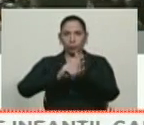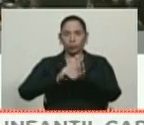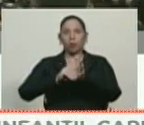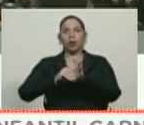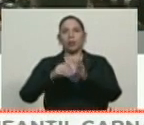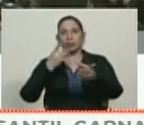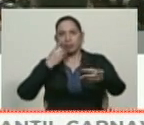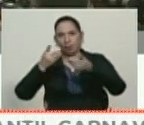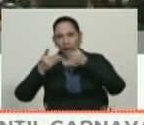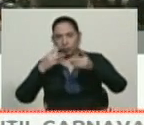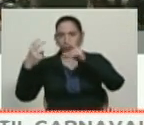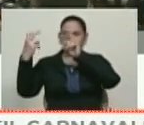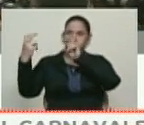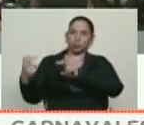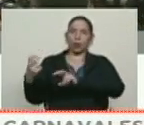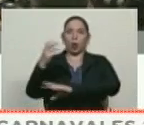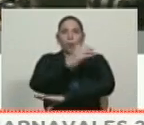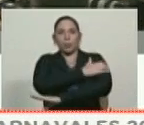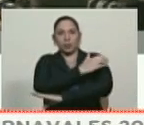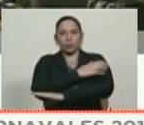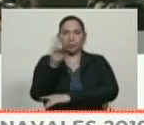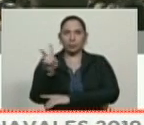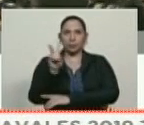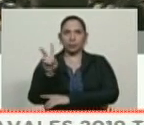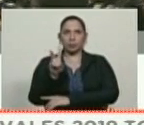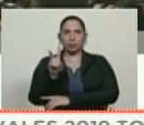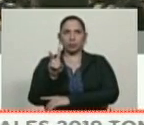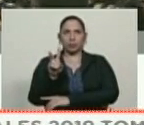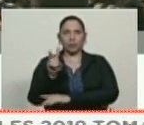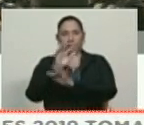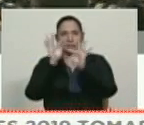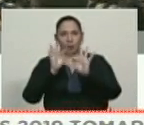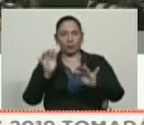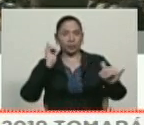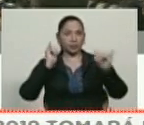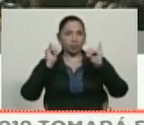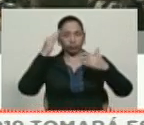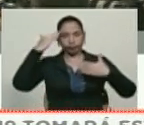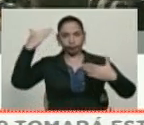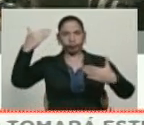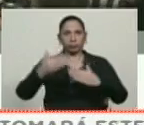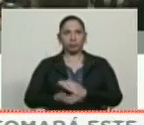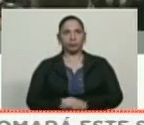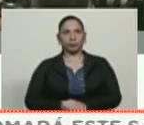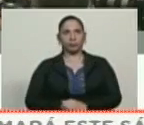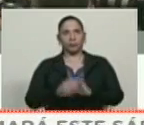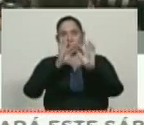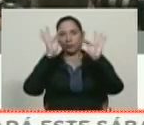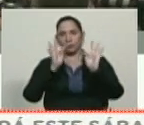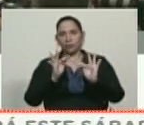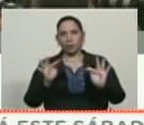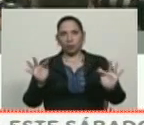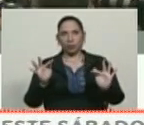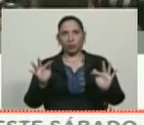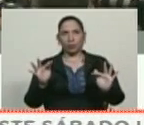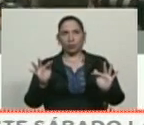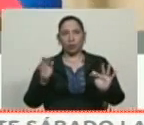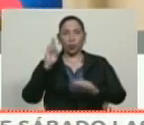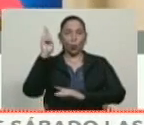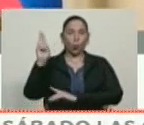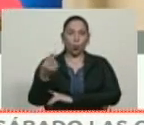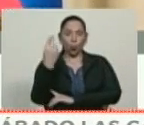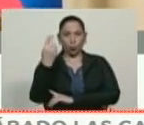diálogo con la oposición venezolana, y en ese sentido celebramos y saludamos el mecanismo de Montevideo promovido